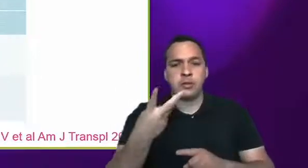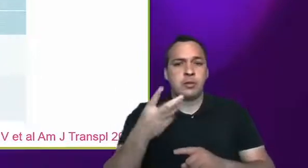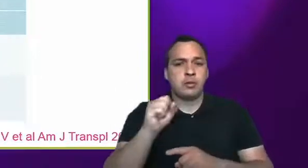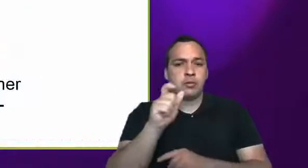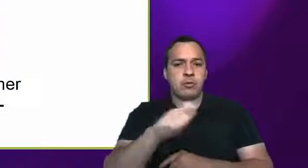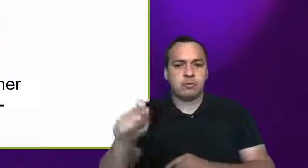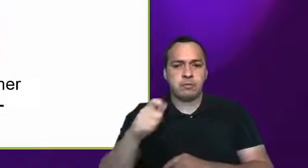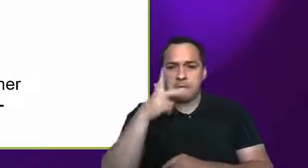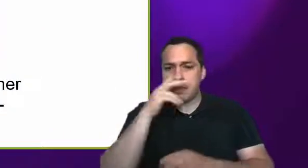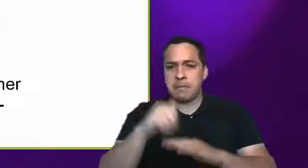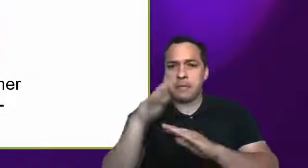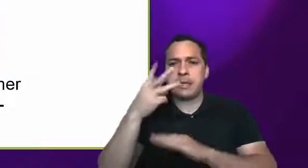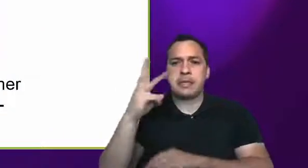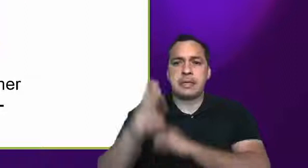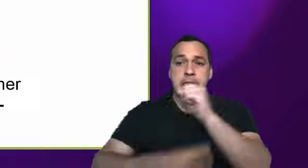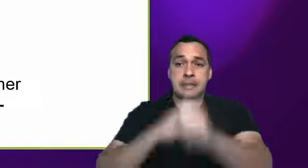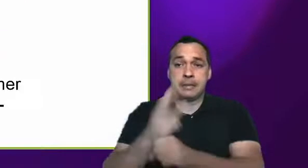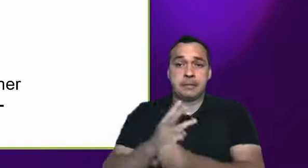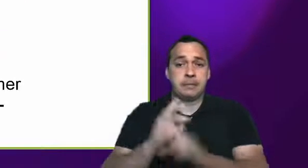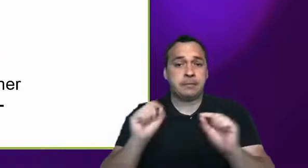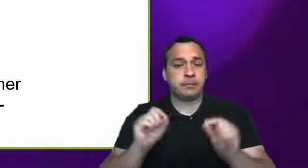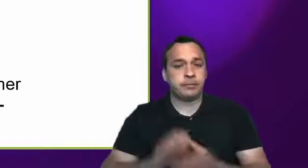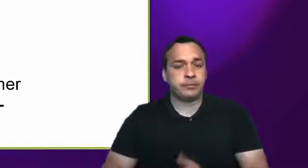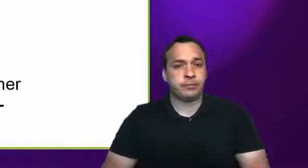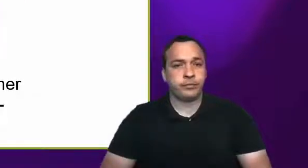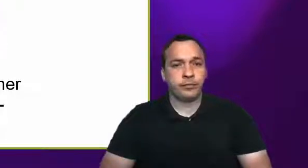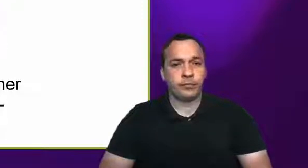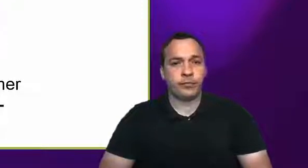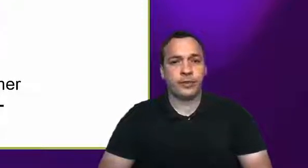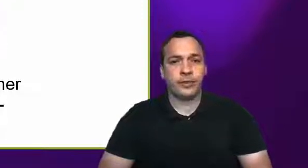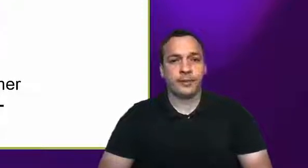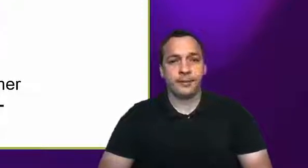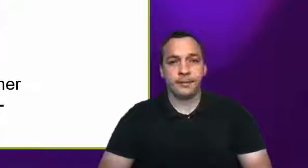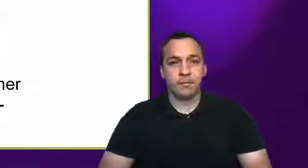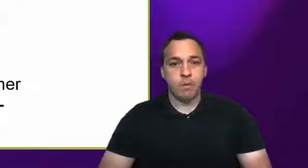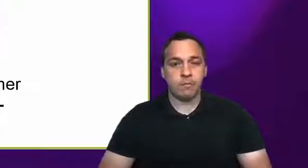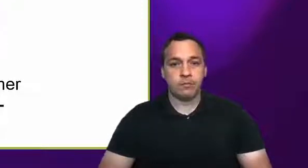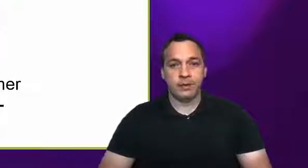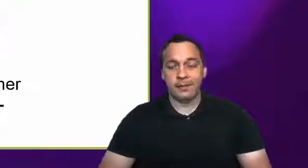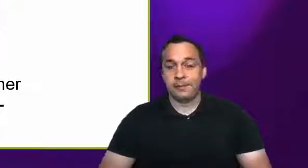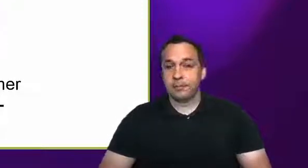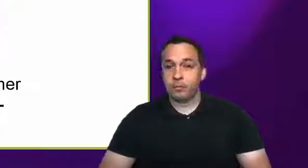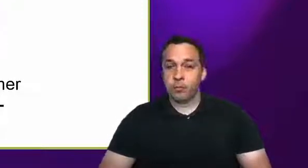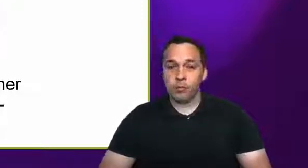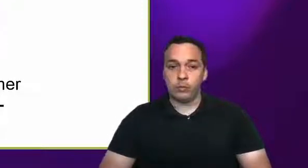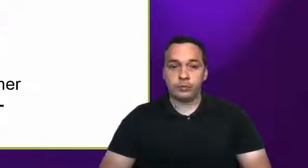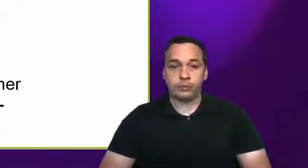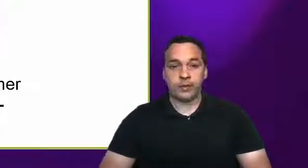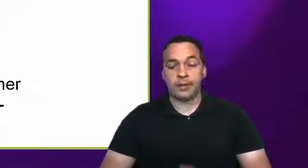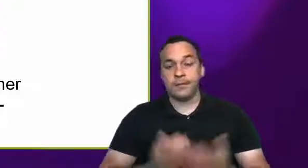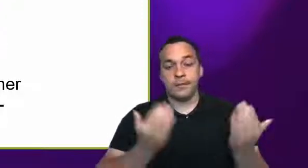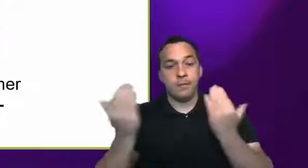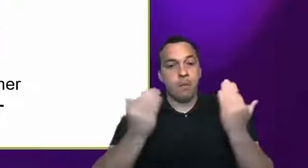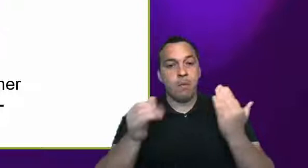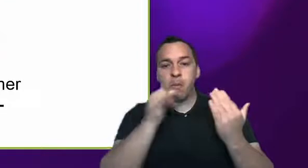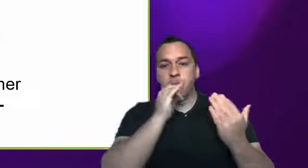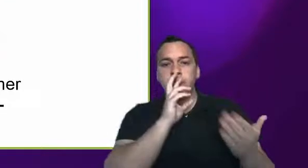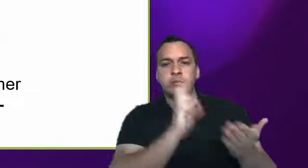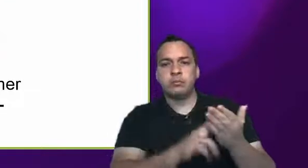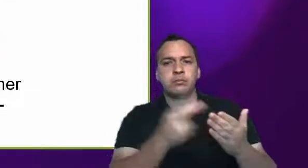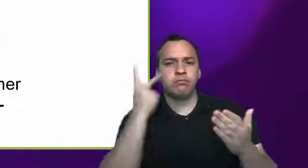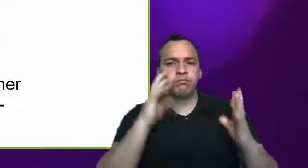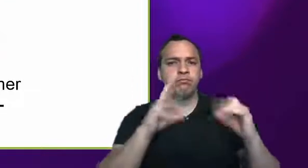3 años. Si andamos entonces a comparar los resultados de nuestros pacientes, y sobre todo el